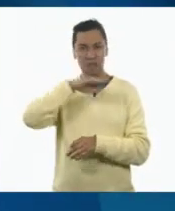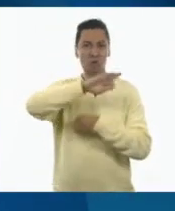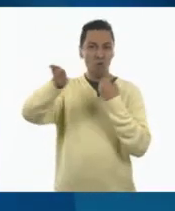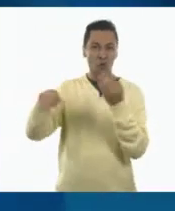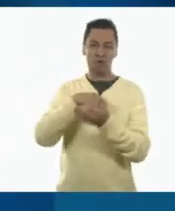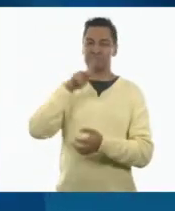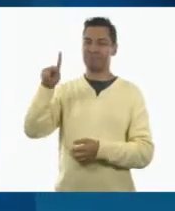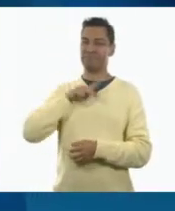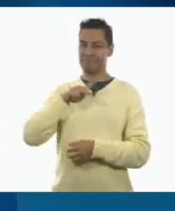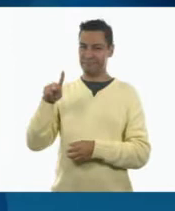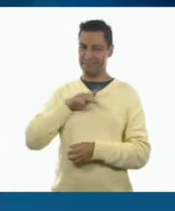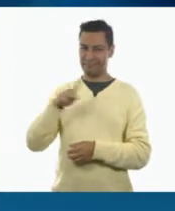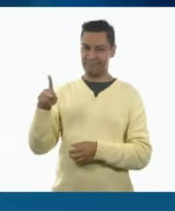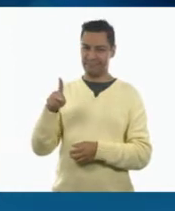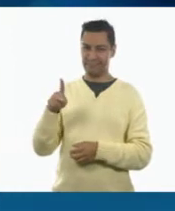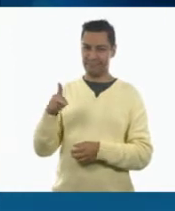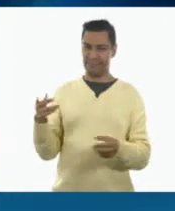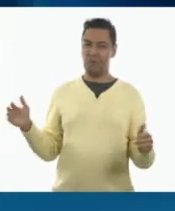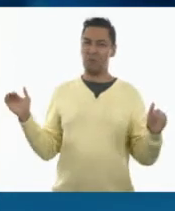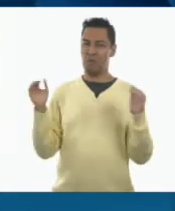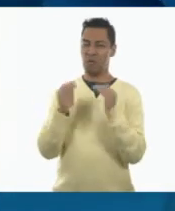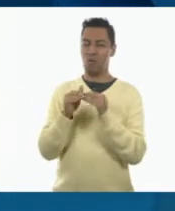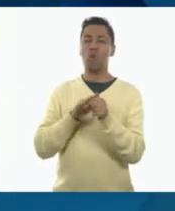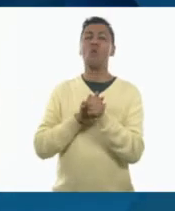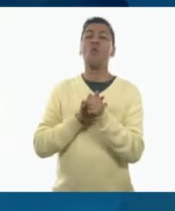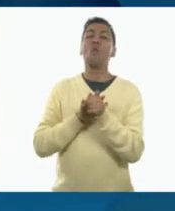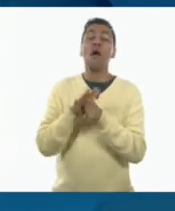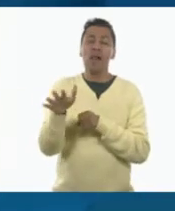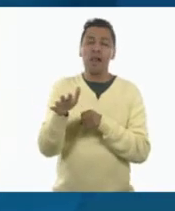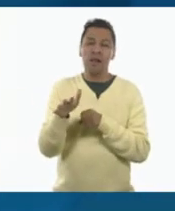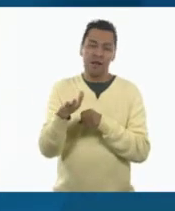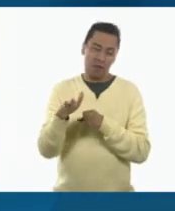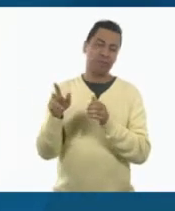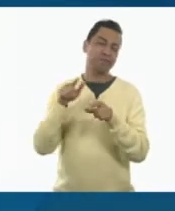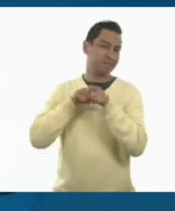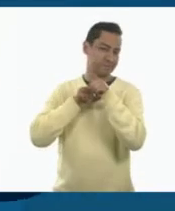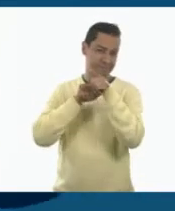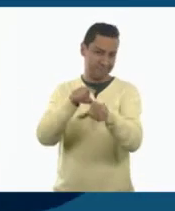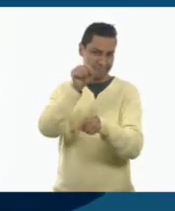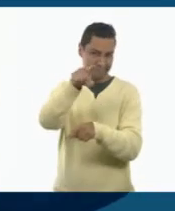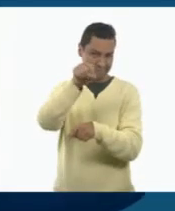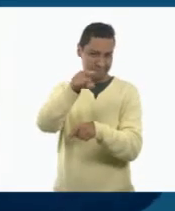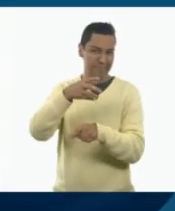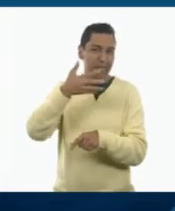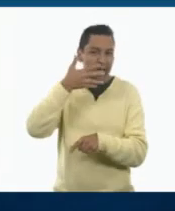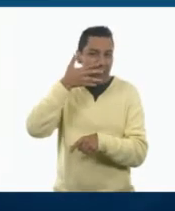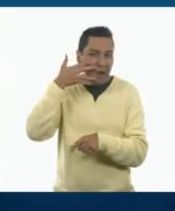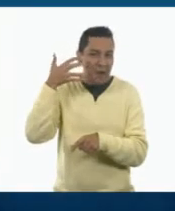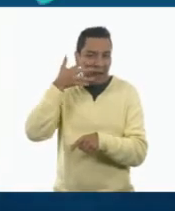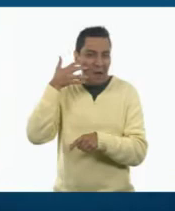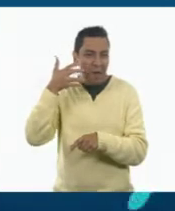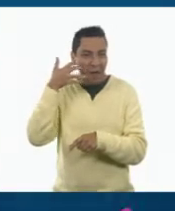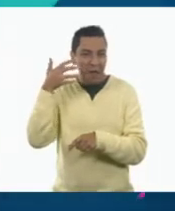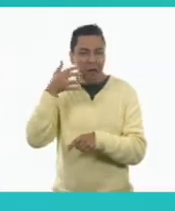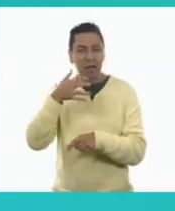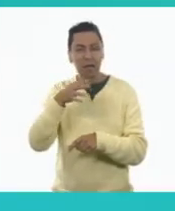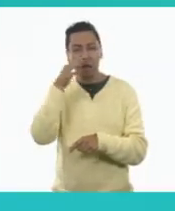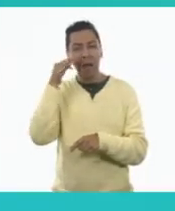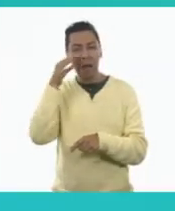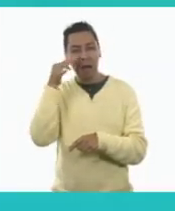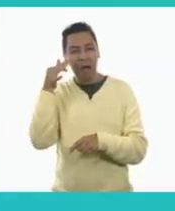La curiosidad mató al gato. La curiosidad mató al gato. Creo que una vez más acabo de perder porque yo pensaba que